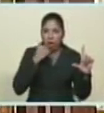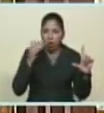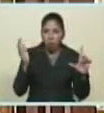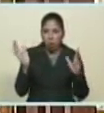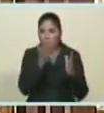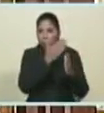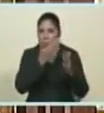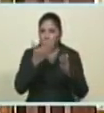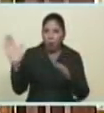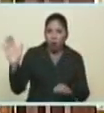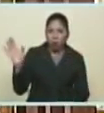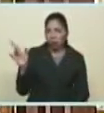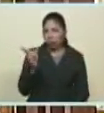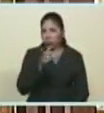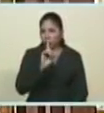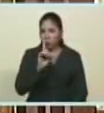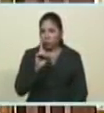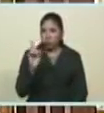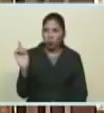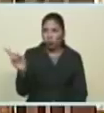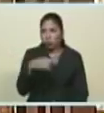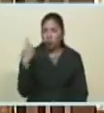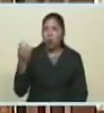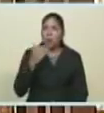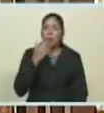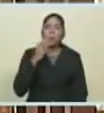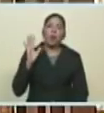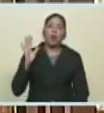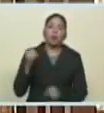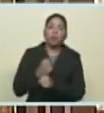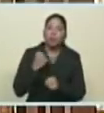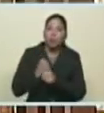Y que sumemos a nuestro trabajo diario